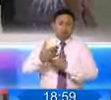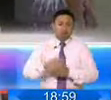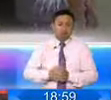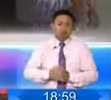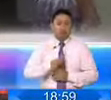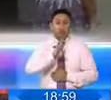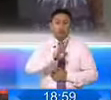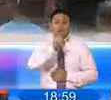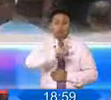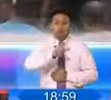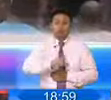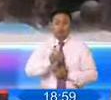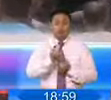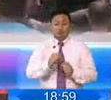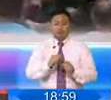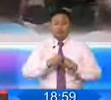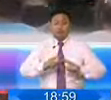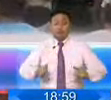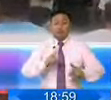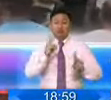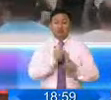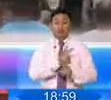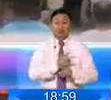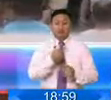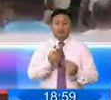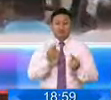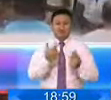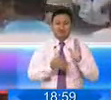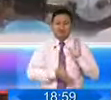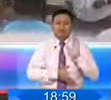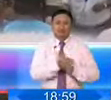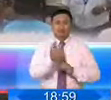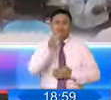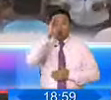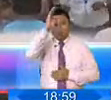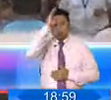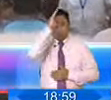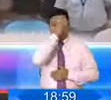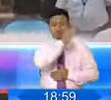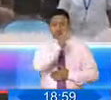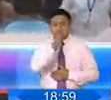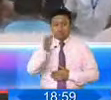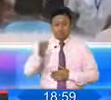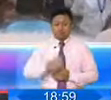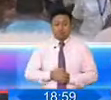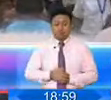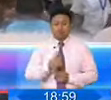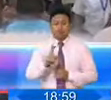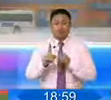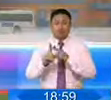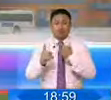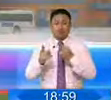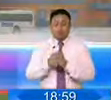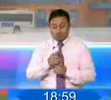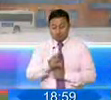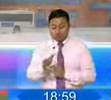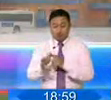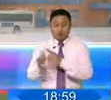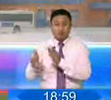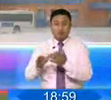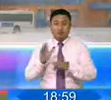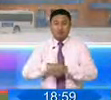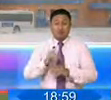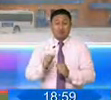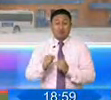4 sobrevivientes en situación crítica, quienes fueron trasladados de emergencia hasta casas de salud, pero uno de ellos falleció en el traslado debido a